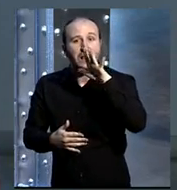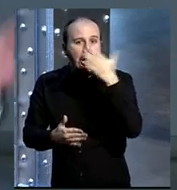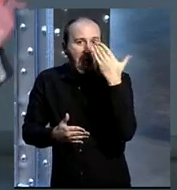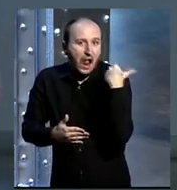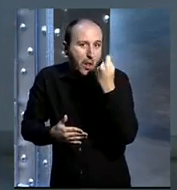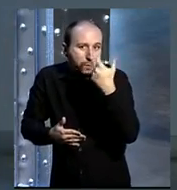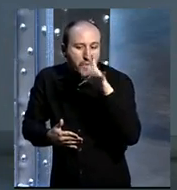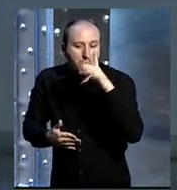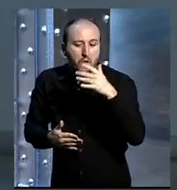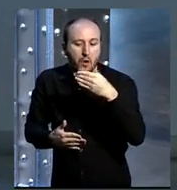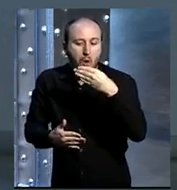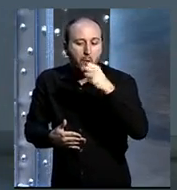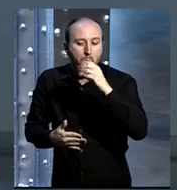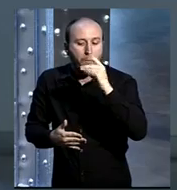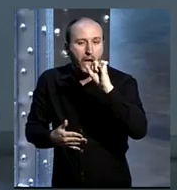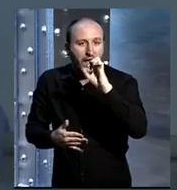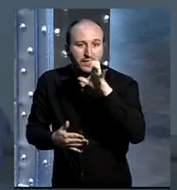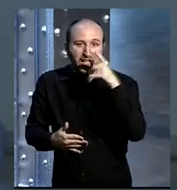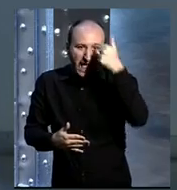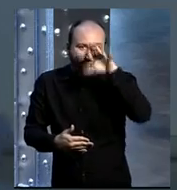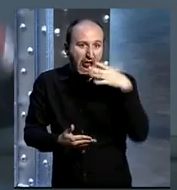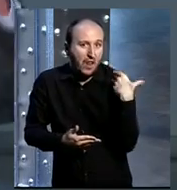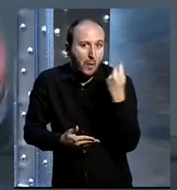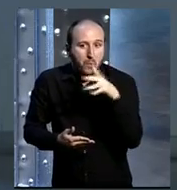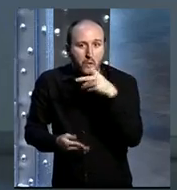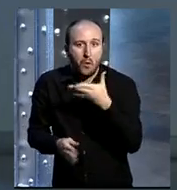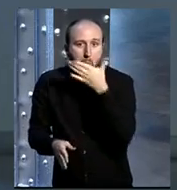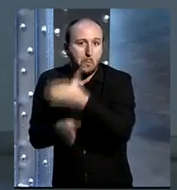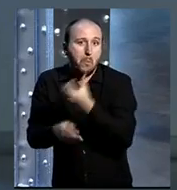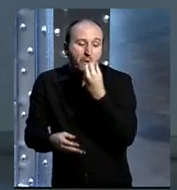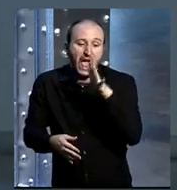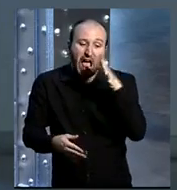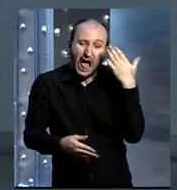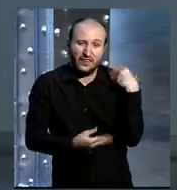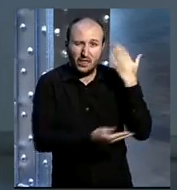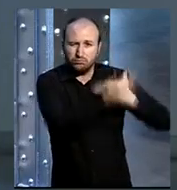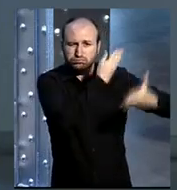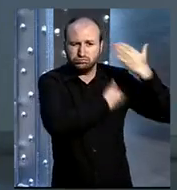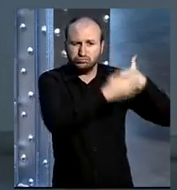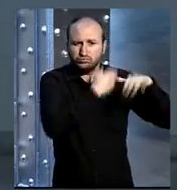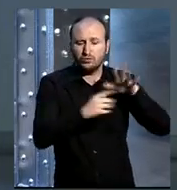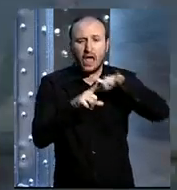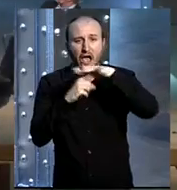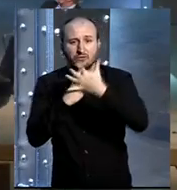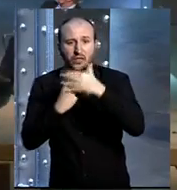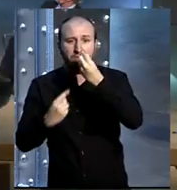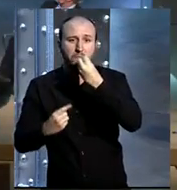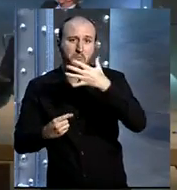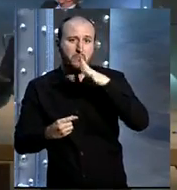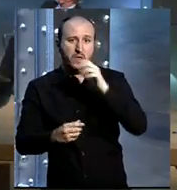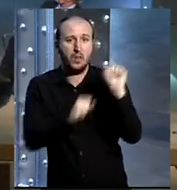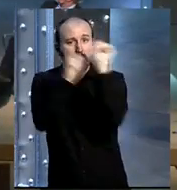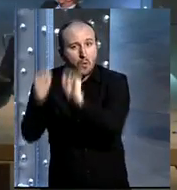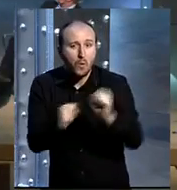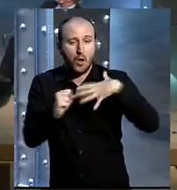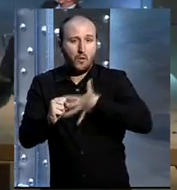sueltos que yo recuerdo hace muchísimos años por ahí. Él me enseñó hace tiempo a distinguir entre el estado del bienestar y el bienestar del Estado.